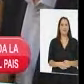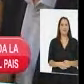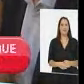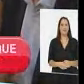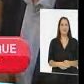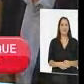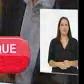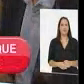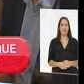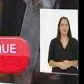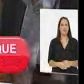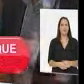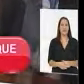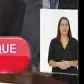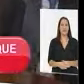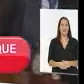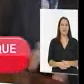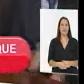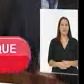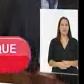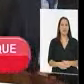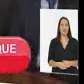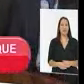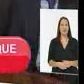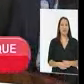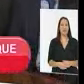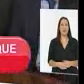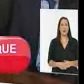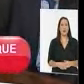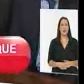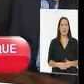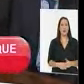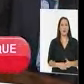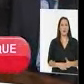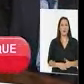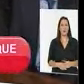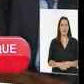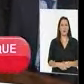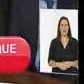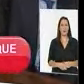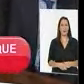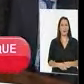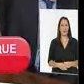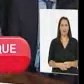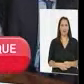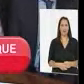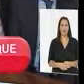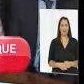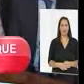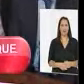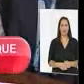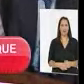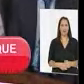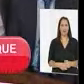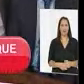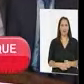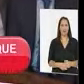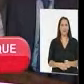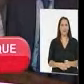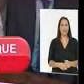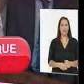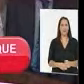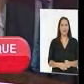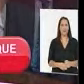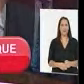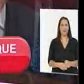públicos. Y este gobierno no lo ha sido. Entonces son cosas que me distancian. Me distancian algunas cuestiones que tienen que ver con lo social